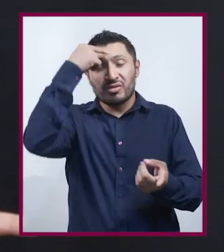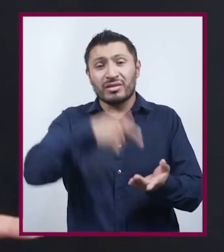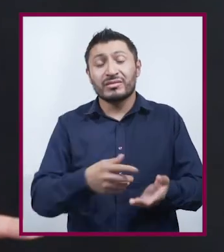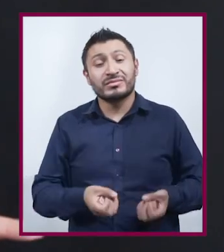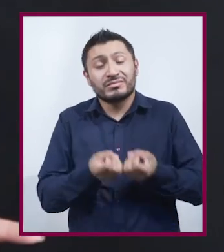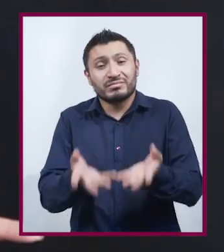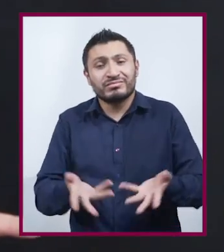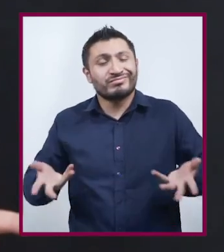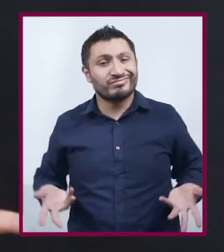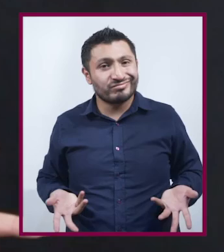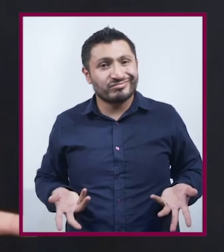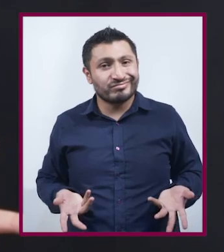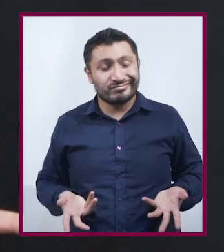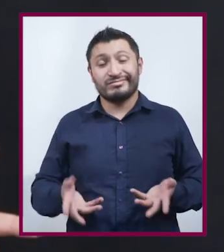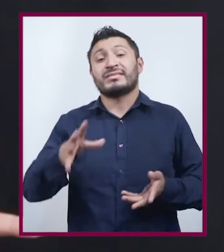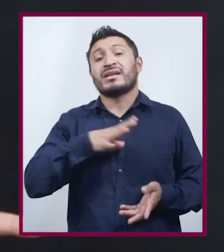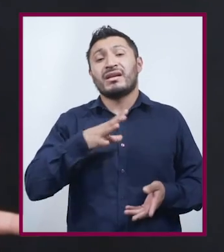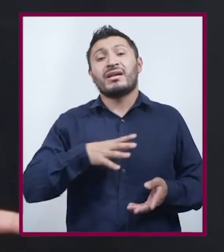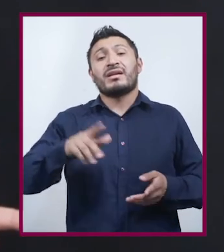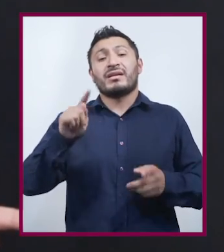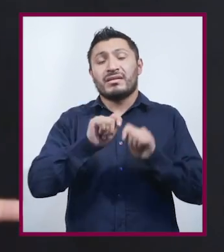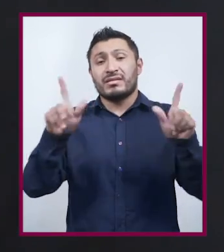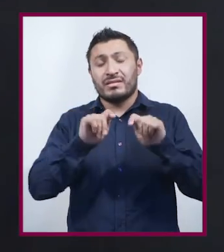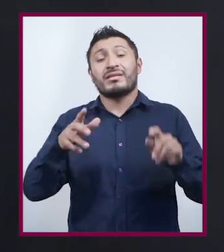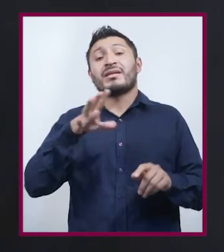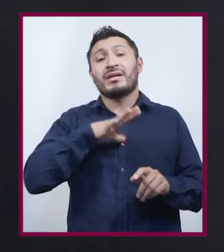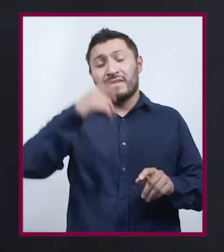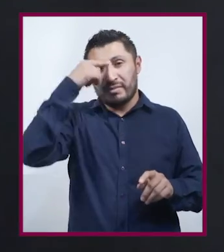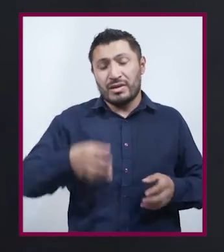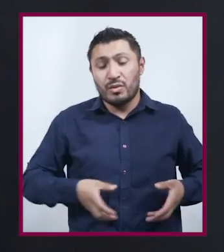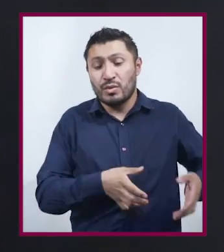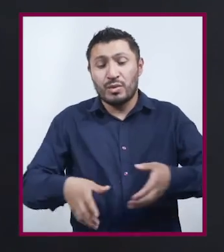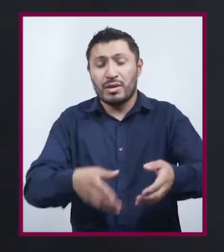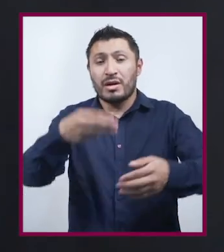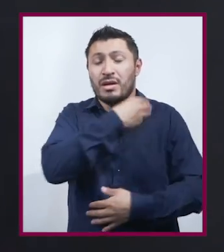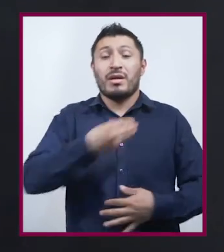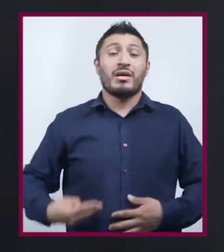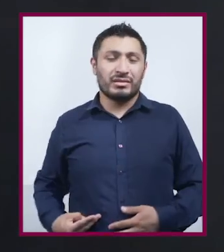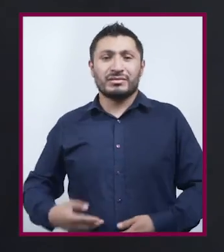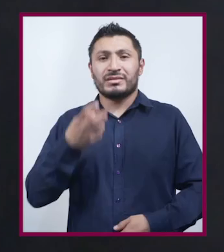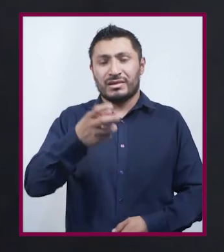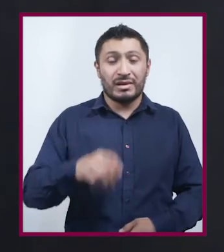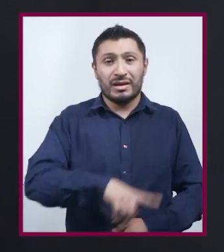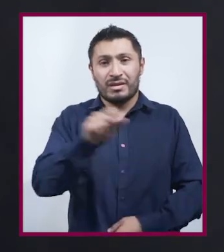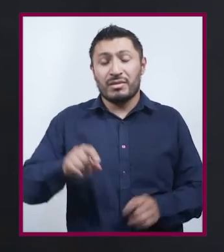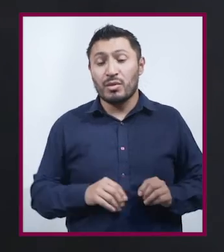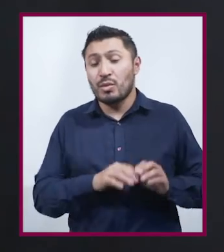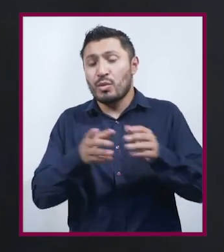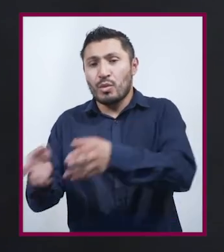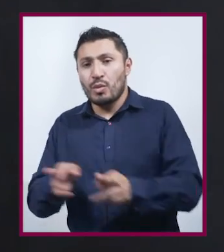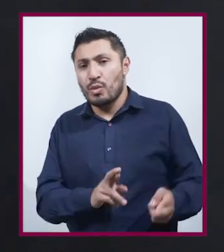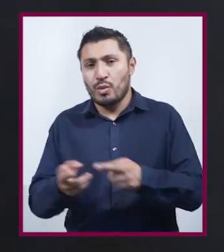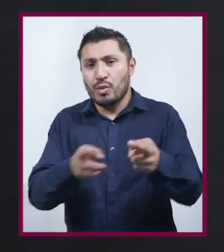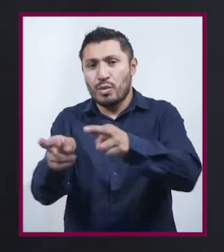todo esto? Hay un caso en el estado de Tlaxcala que va directo a los drenajes municipales, los que a su vez desembocan